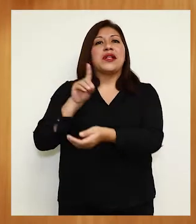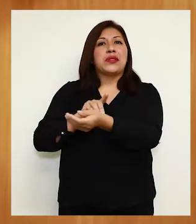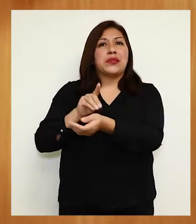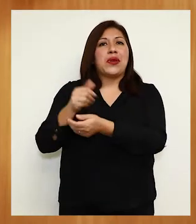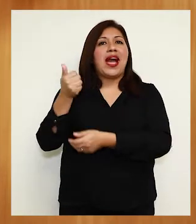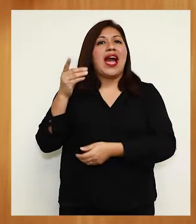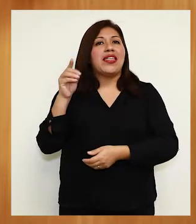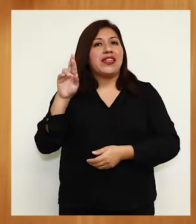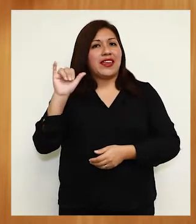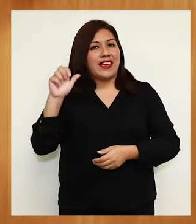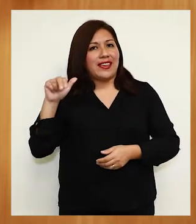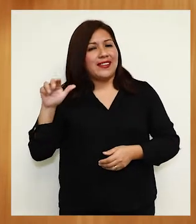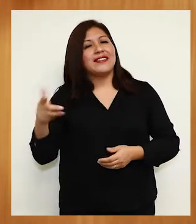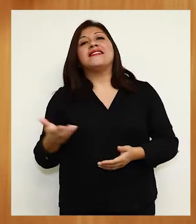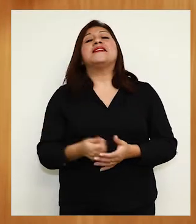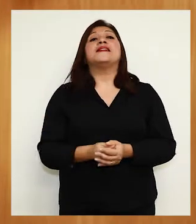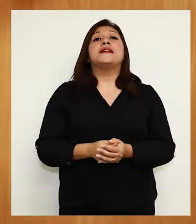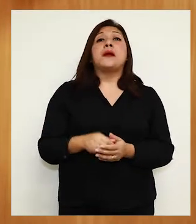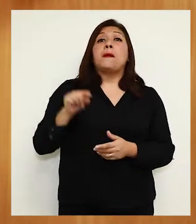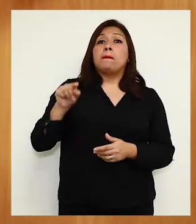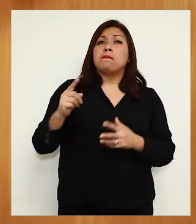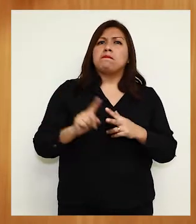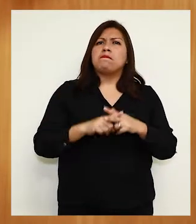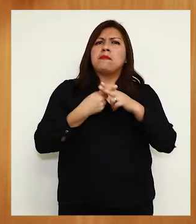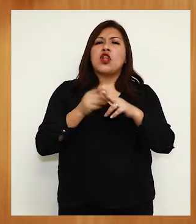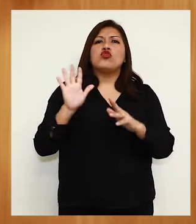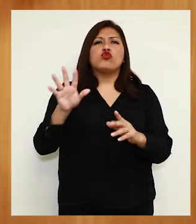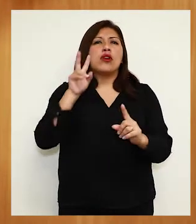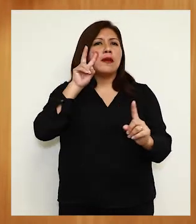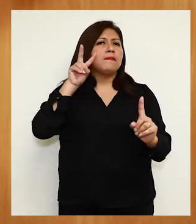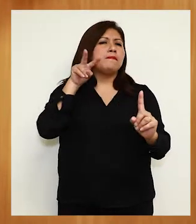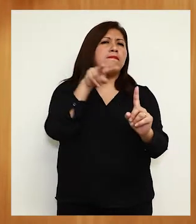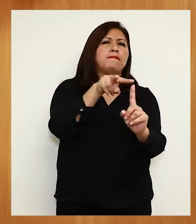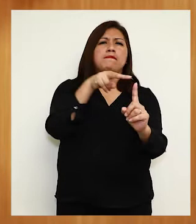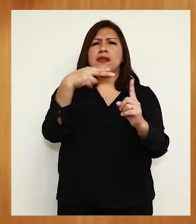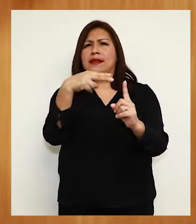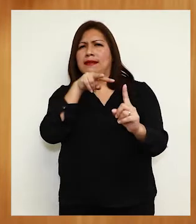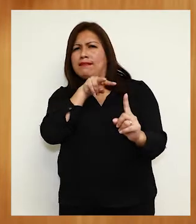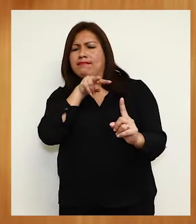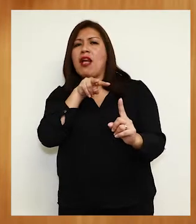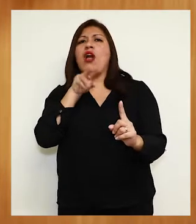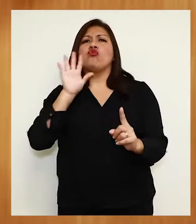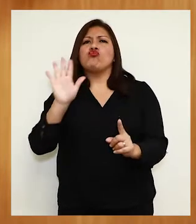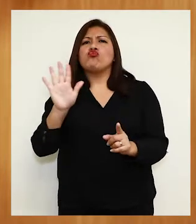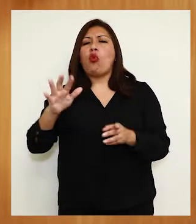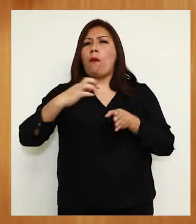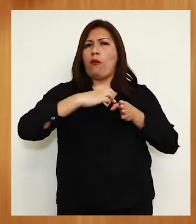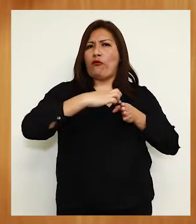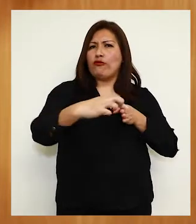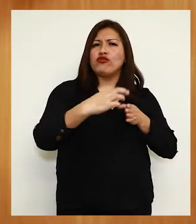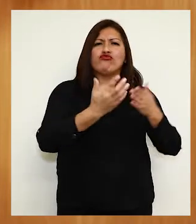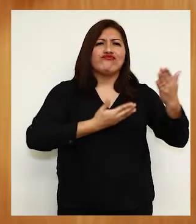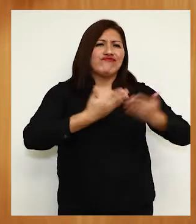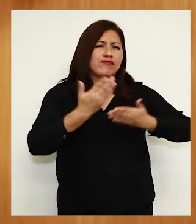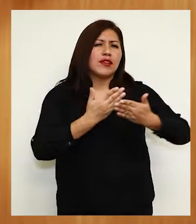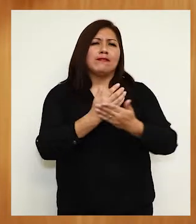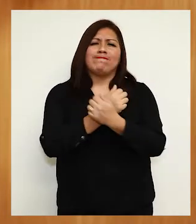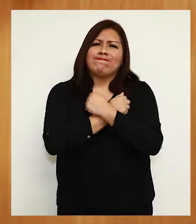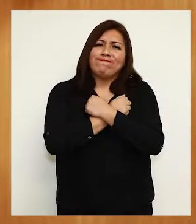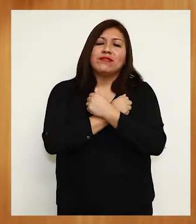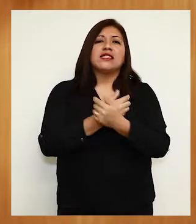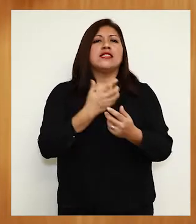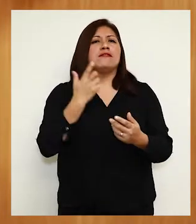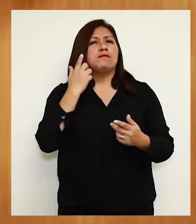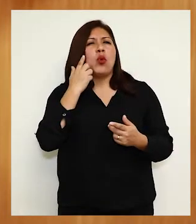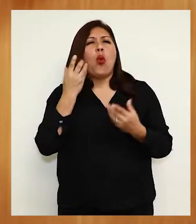doctora Adriana Rabasa Flores, quien a partir de sus expectativas, de su vocación de servicio,